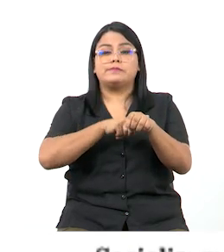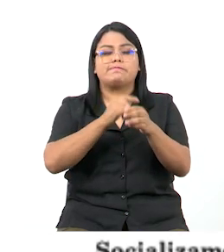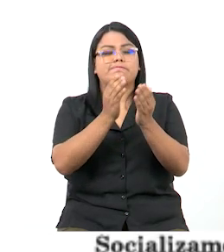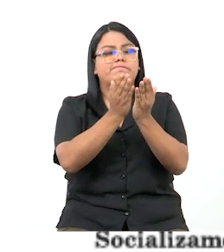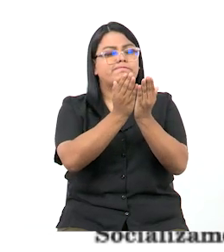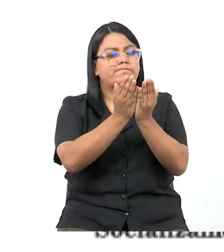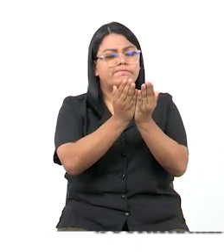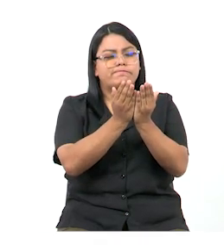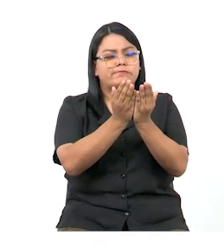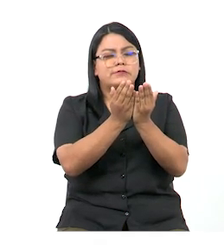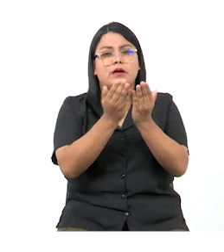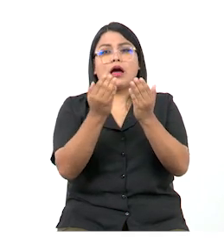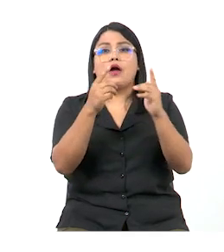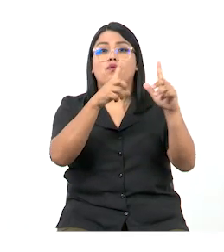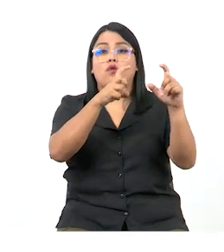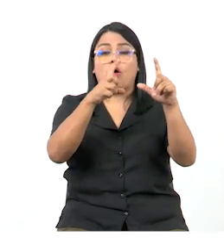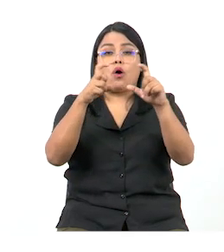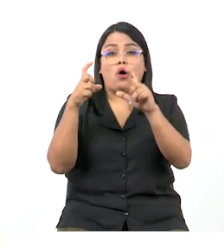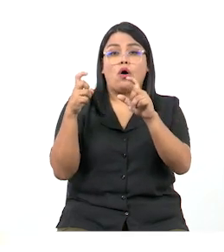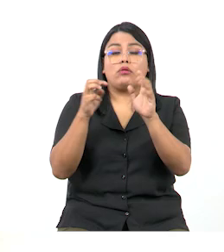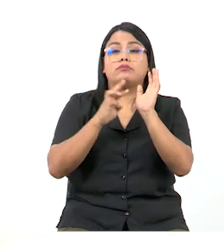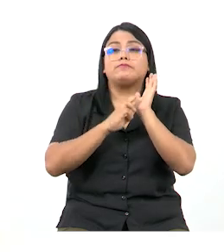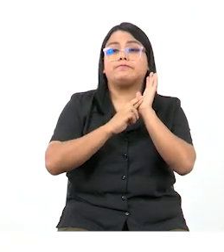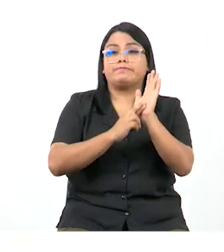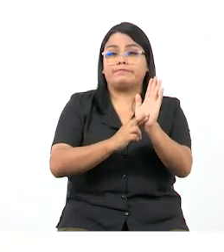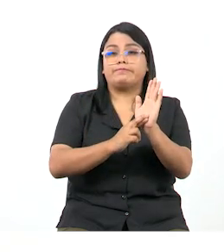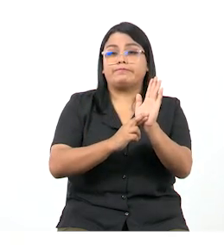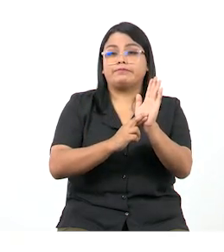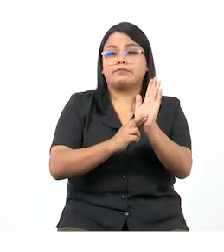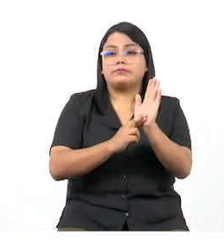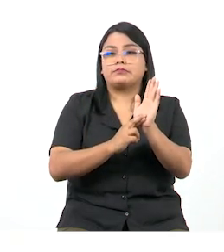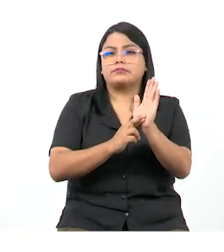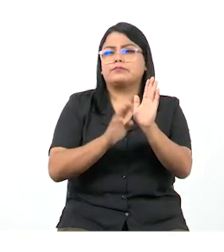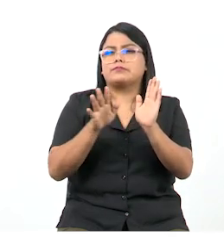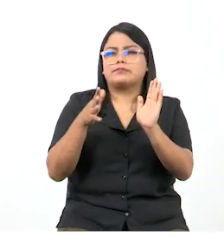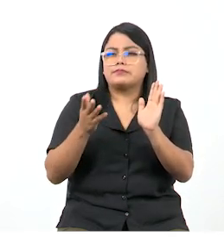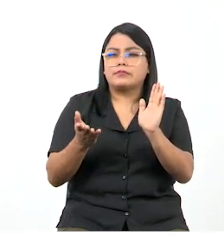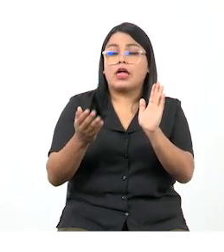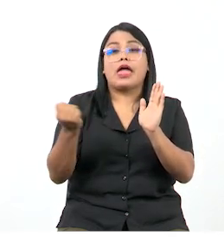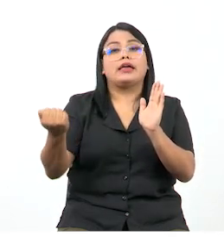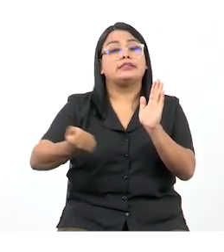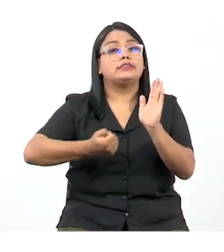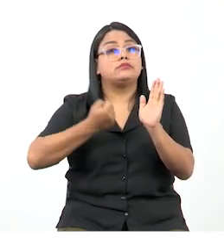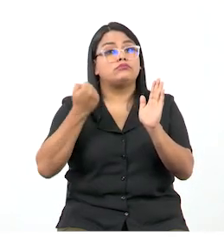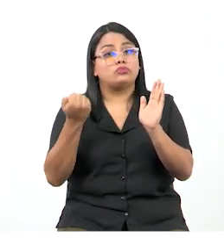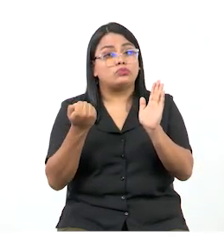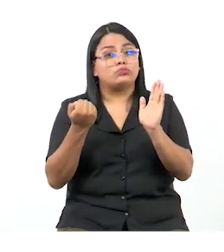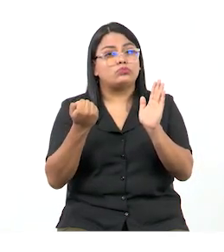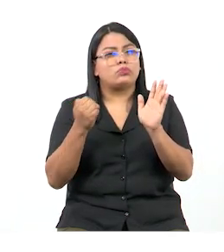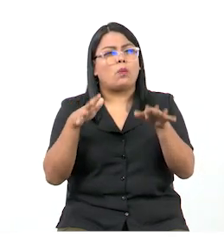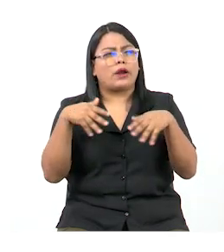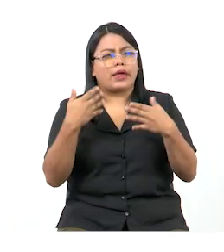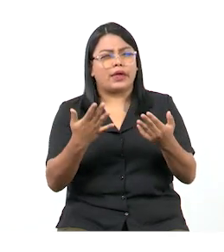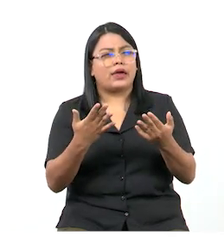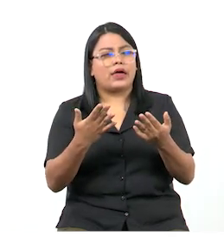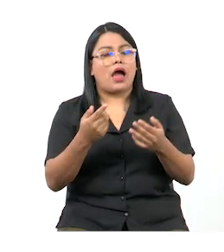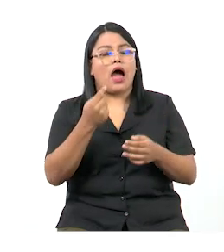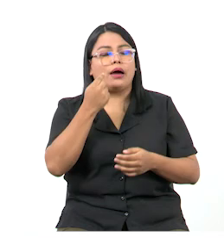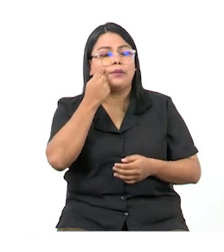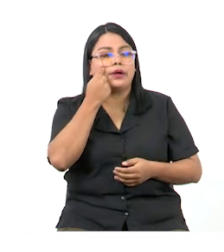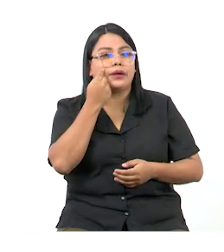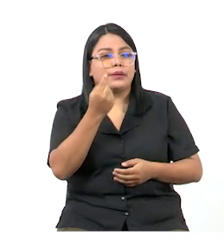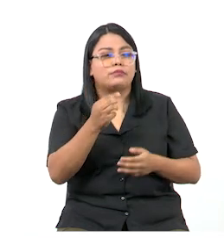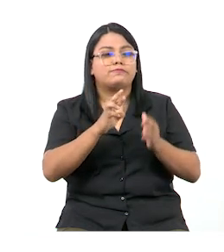contenido cronológico del texto con una serie de imágenes que se le presentan. Esto es de suma